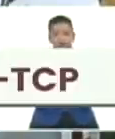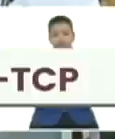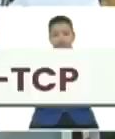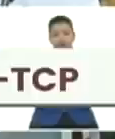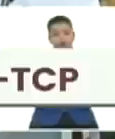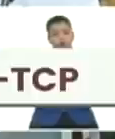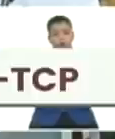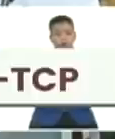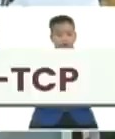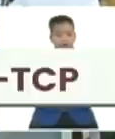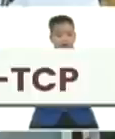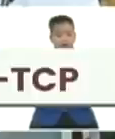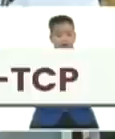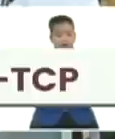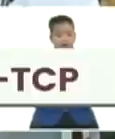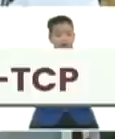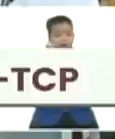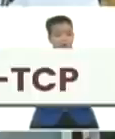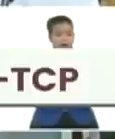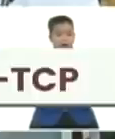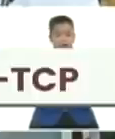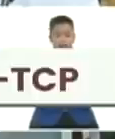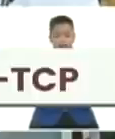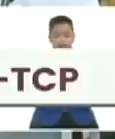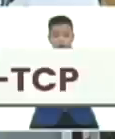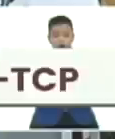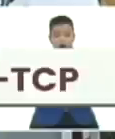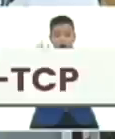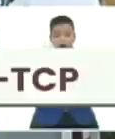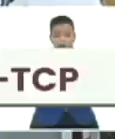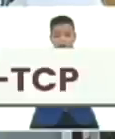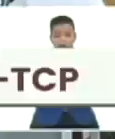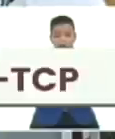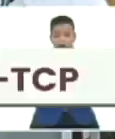Estados Latinoamericanos y Caribeños, la CELAC.